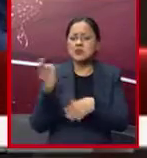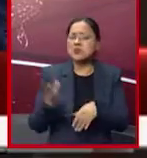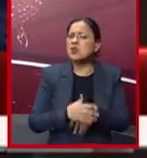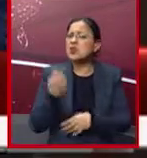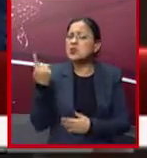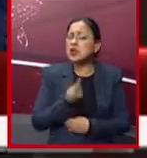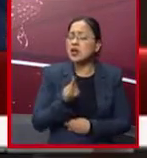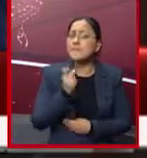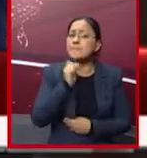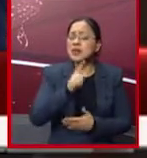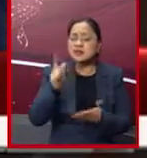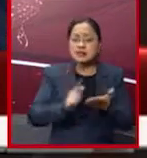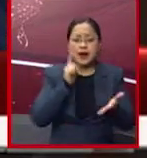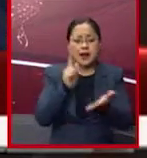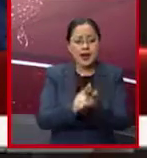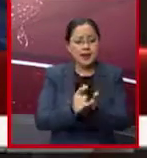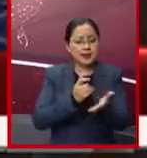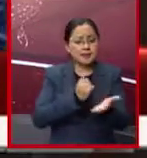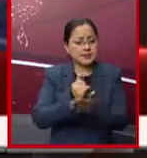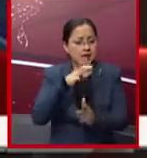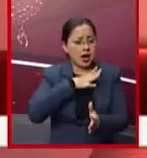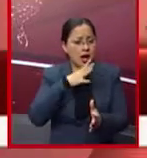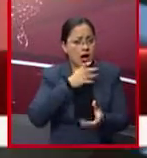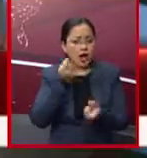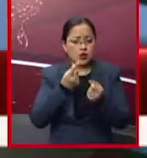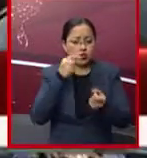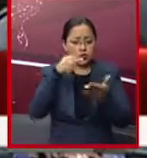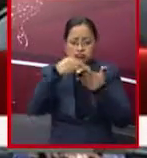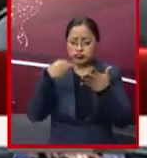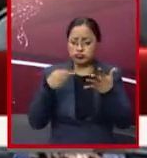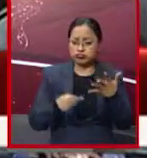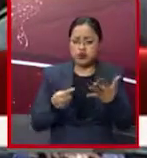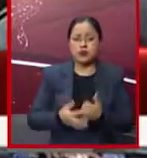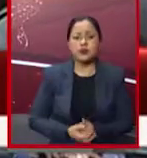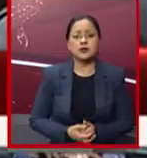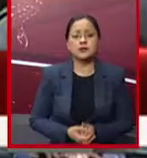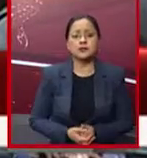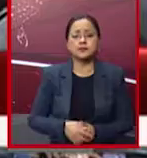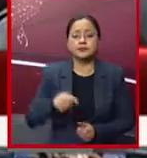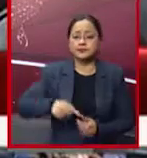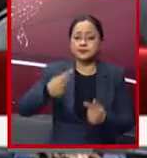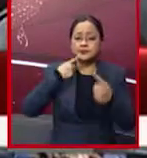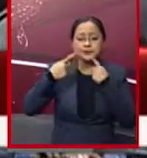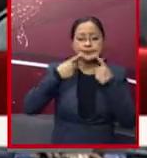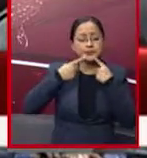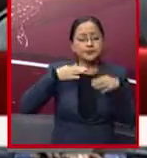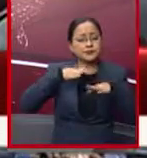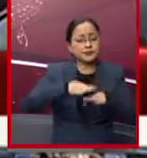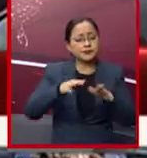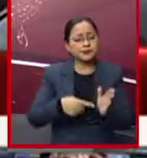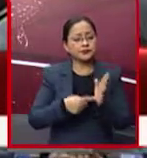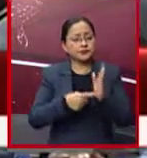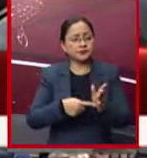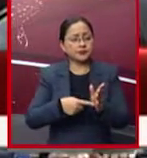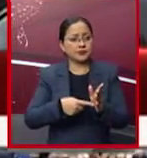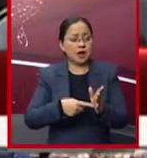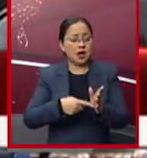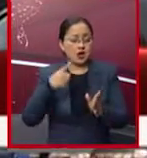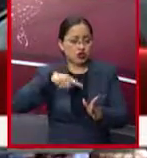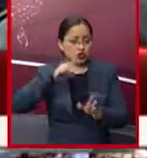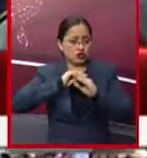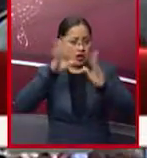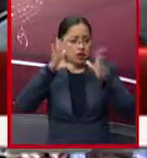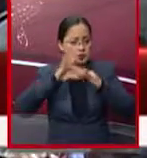ley disponía que había esas opciones. Aquí nos está discutiendo, que quede claro